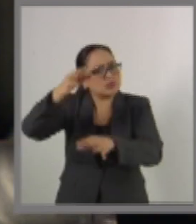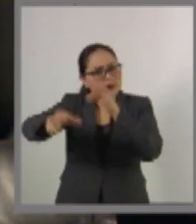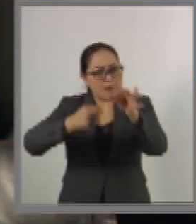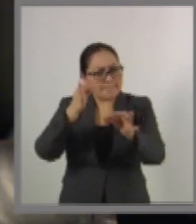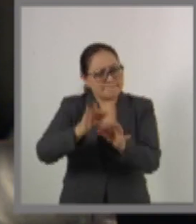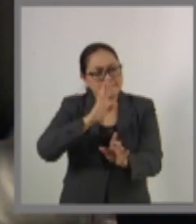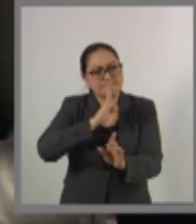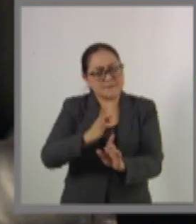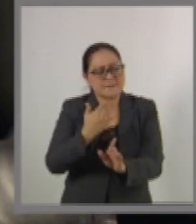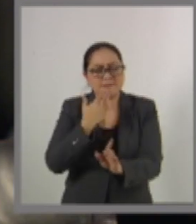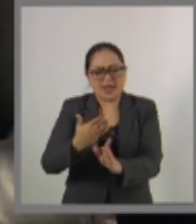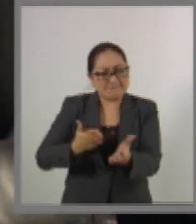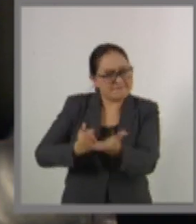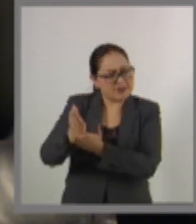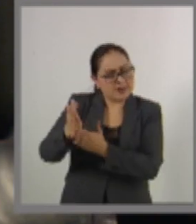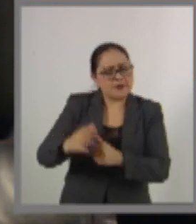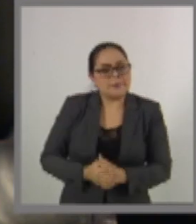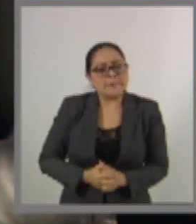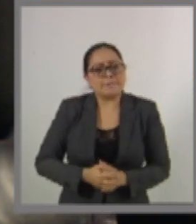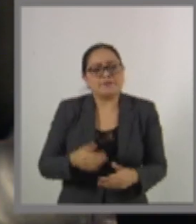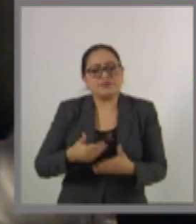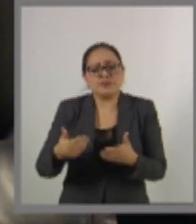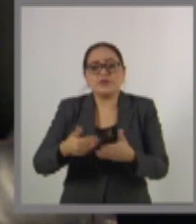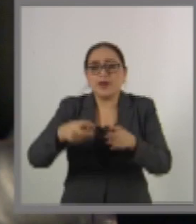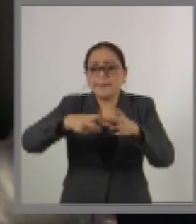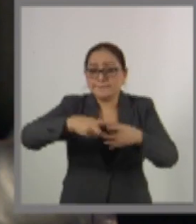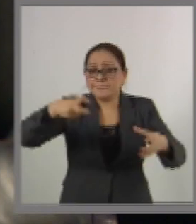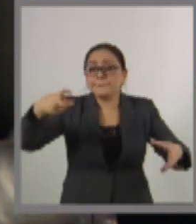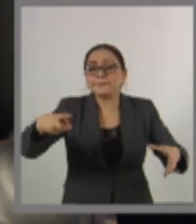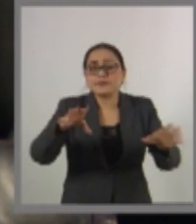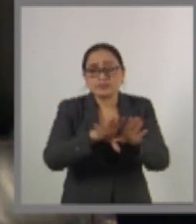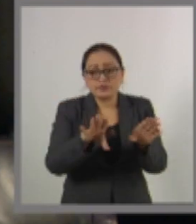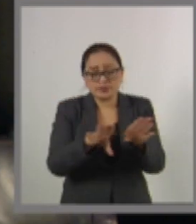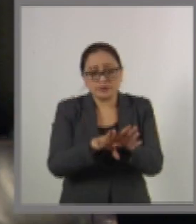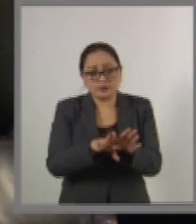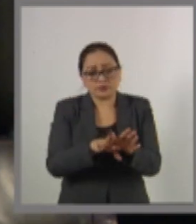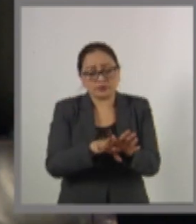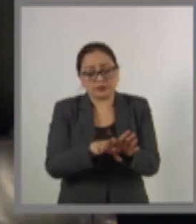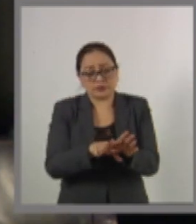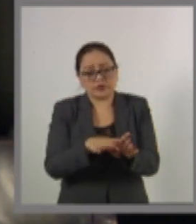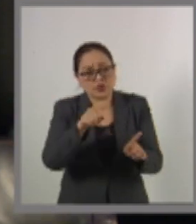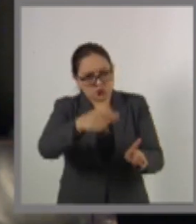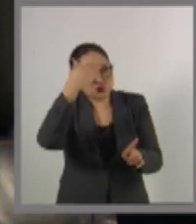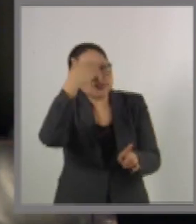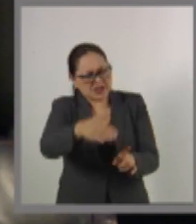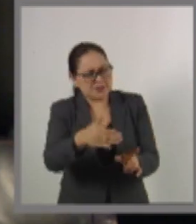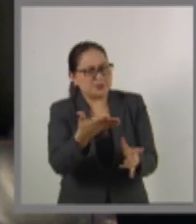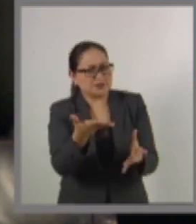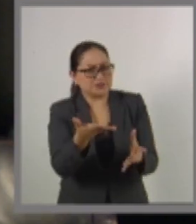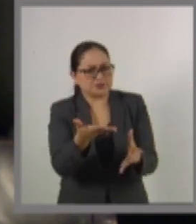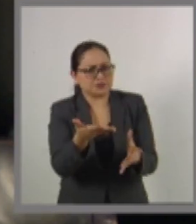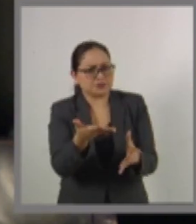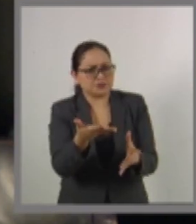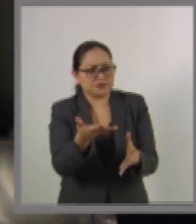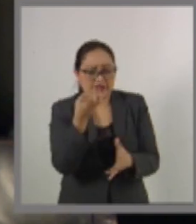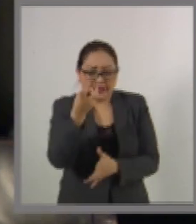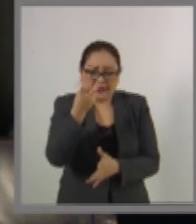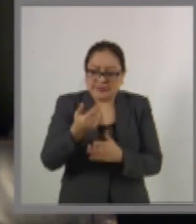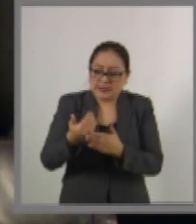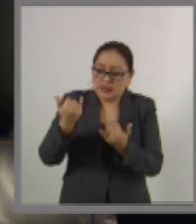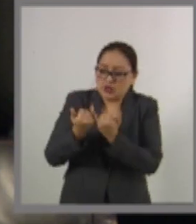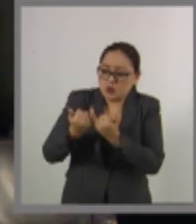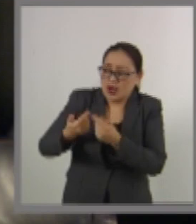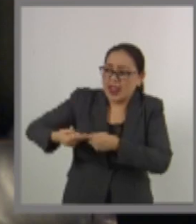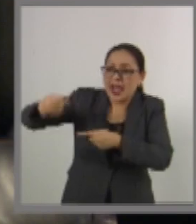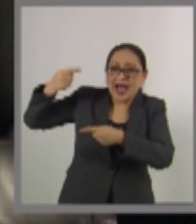Y en esta nueva ausencia que inicia el día de hoy, yo quiero que lo sepas, será como aquellos